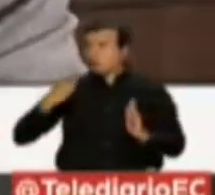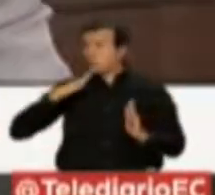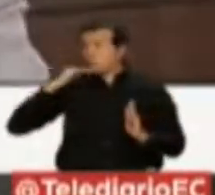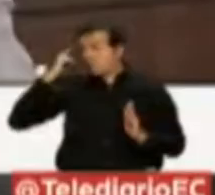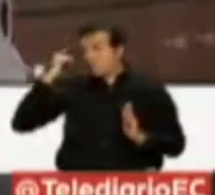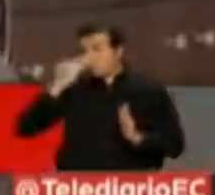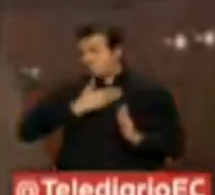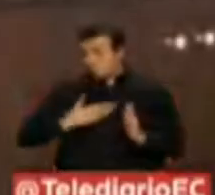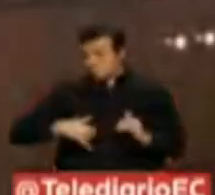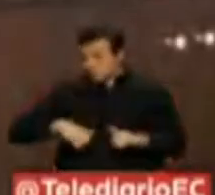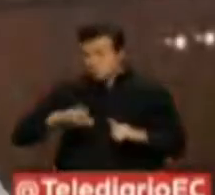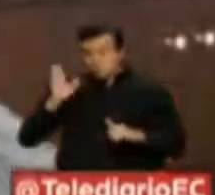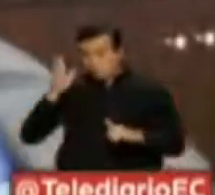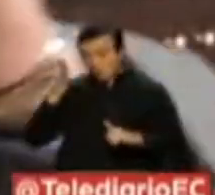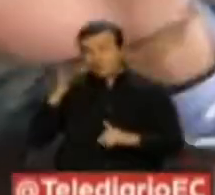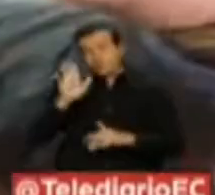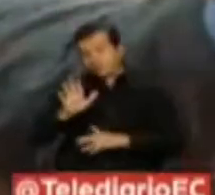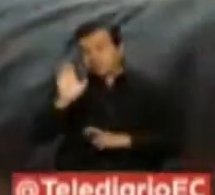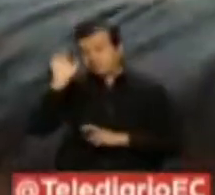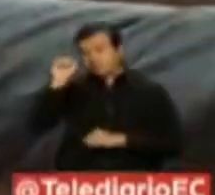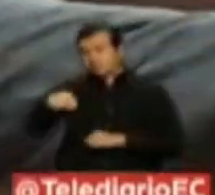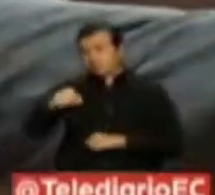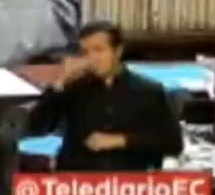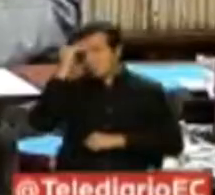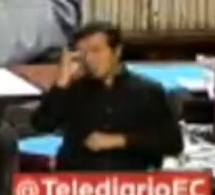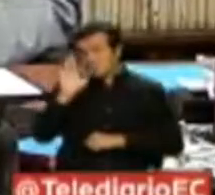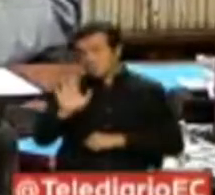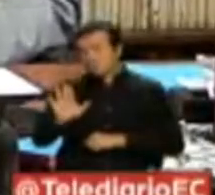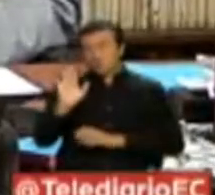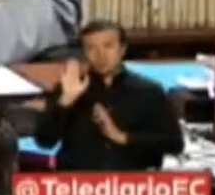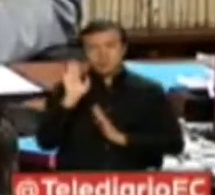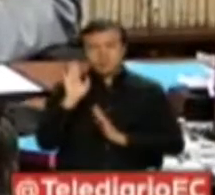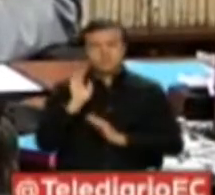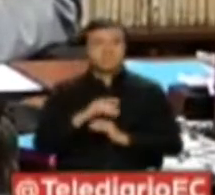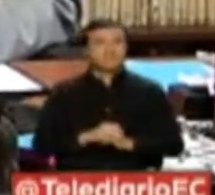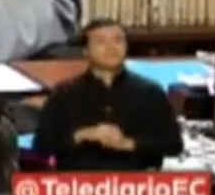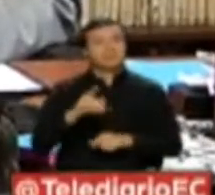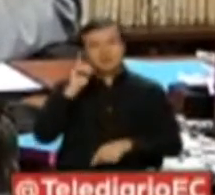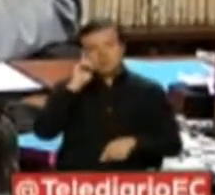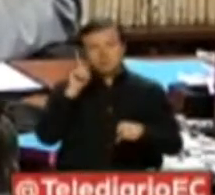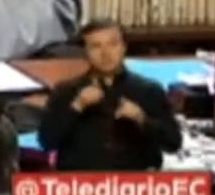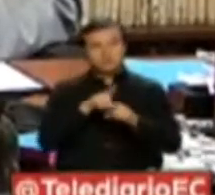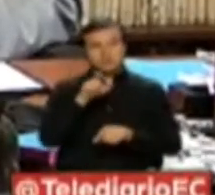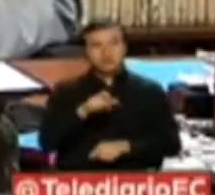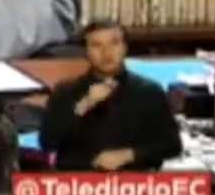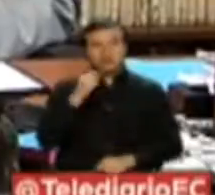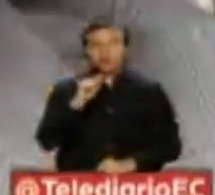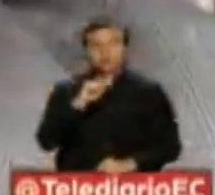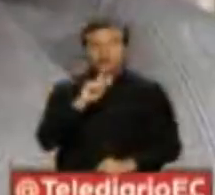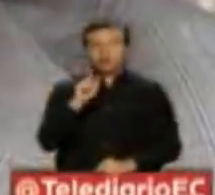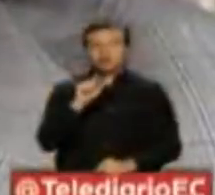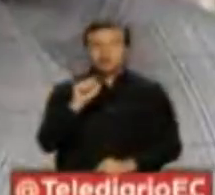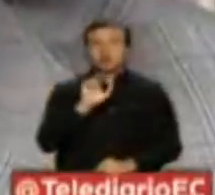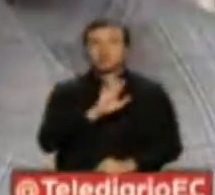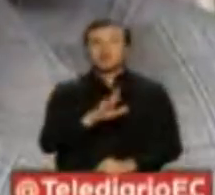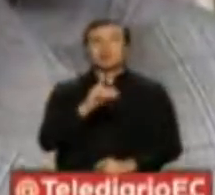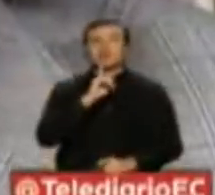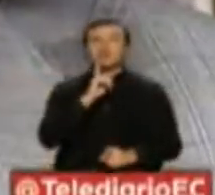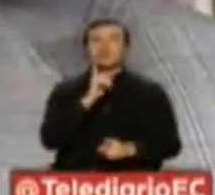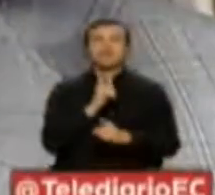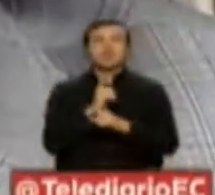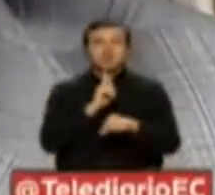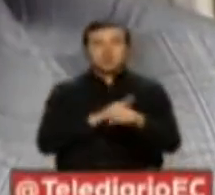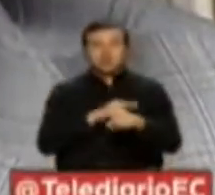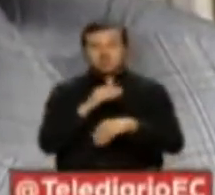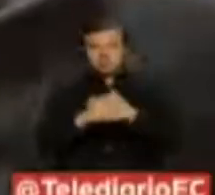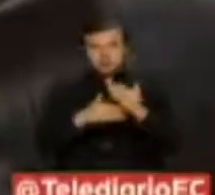podemos pronunciarnos. Así que usted decida, jueza. Opinión con la que coincide el penalista Gonzalo Silva, quien indica que ahora los